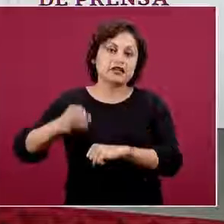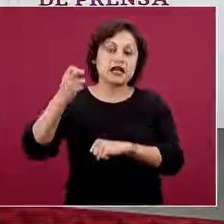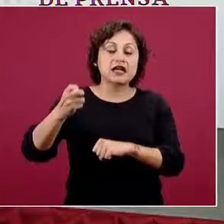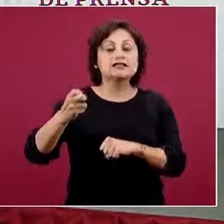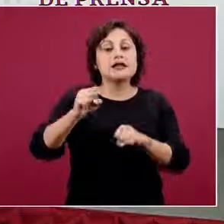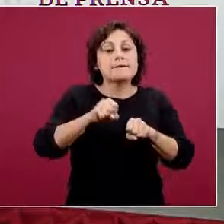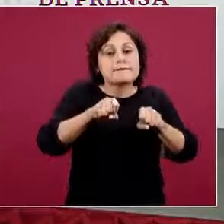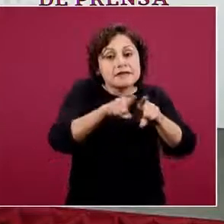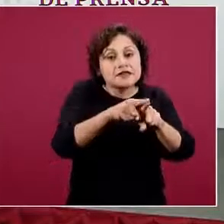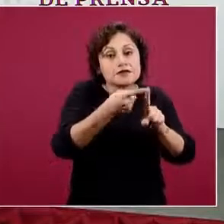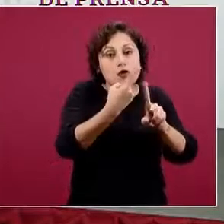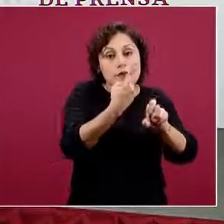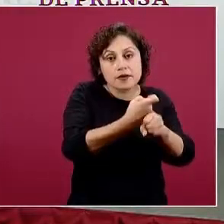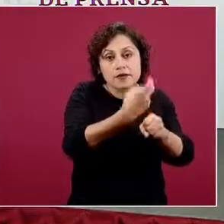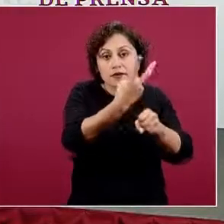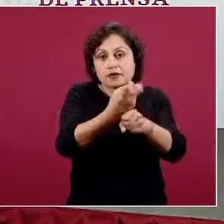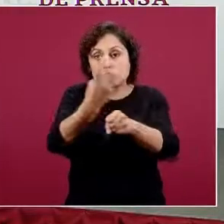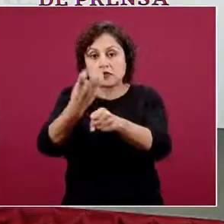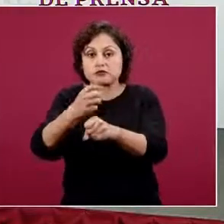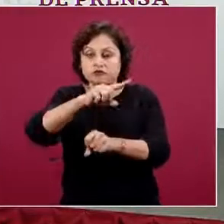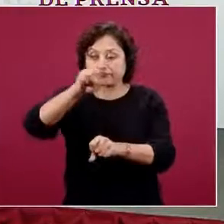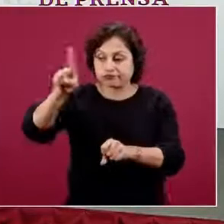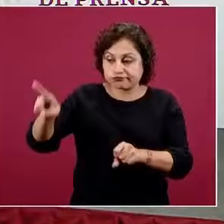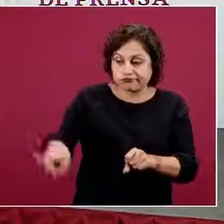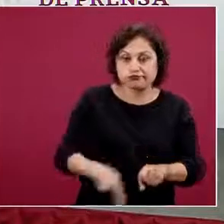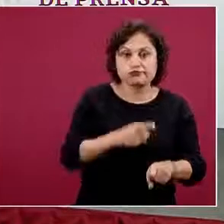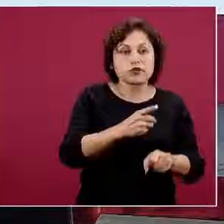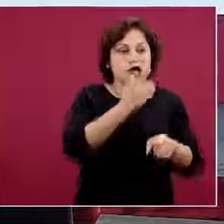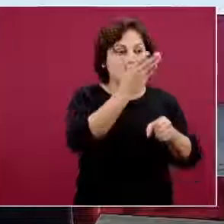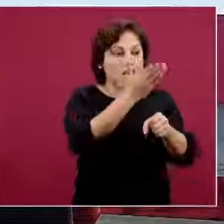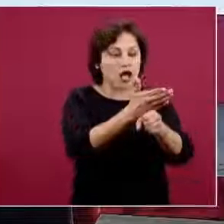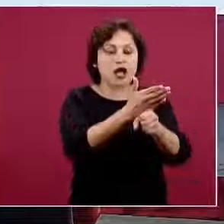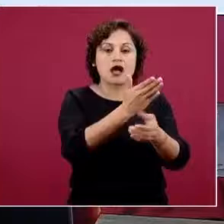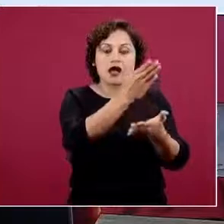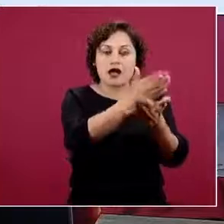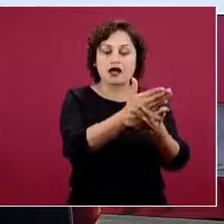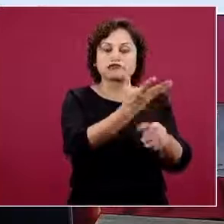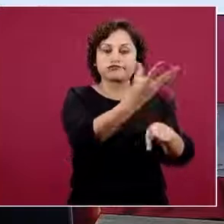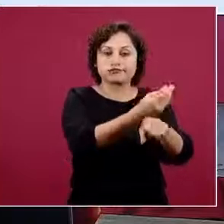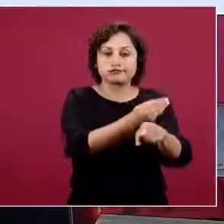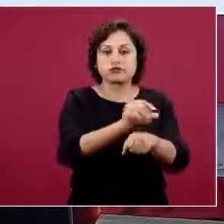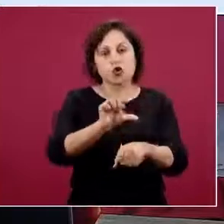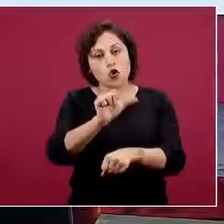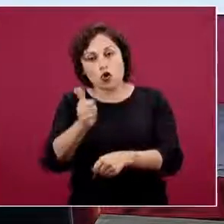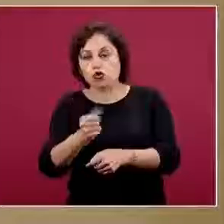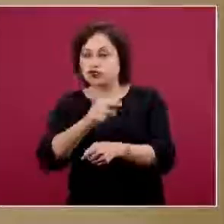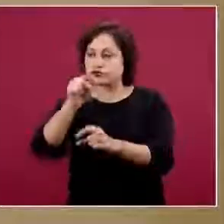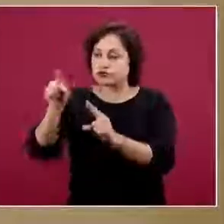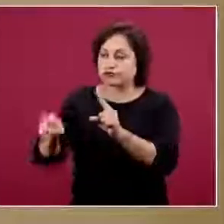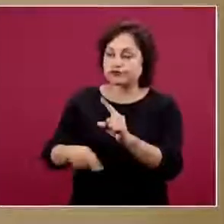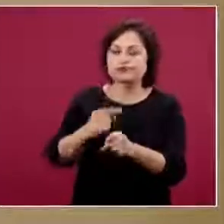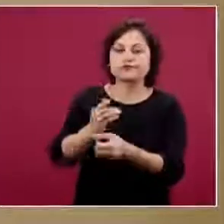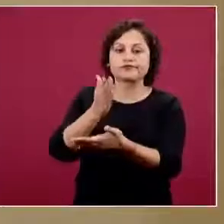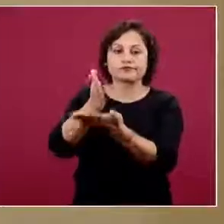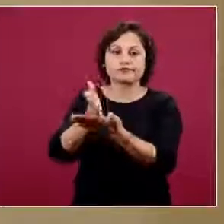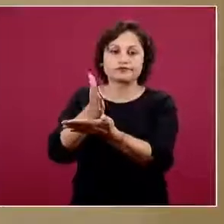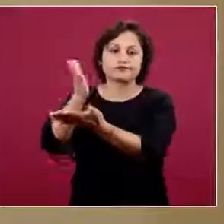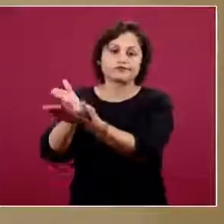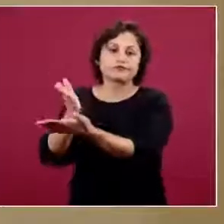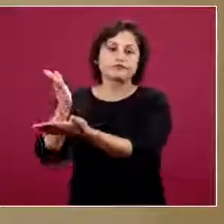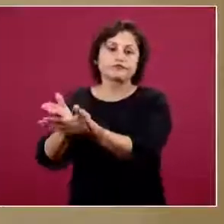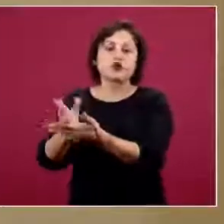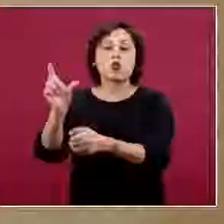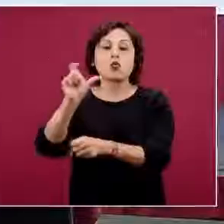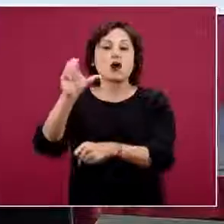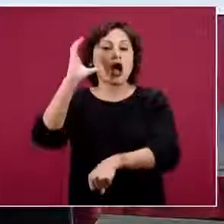dando vueltas hasta que la emergencia se da por atendida y ya no tenemos más que atender ni instalaciones ni personas